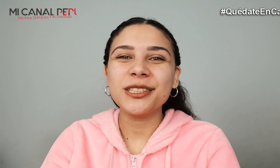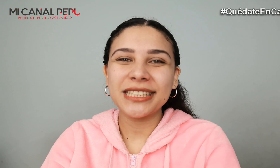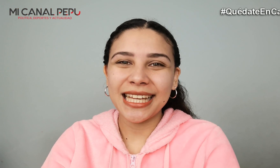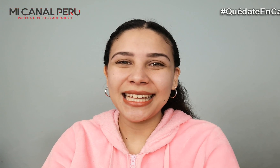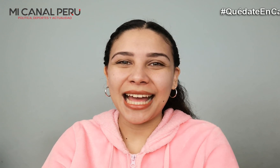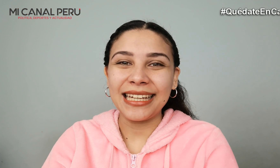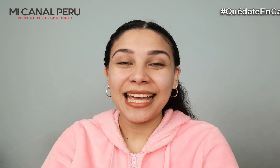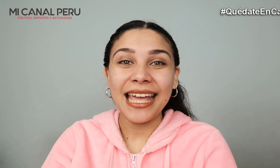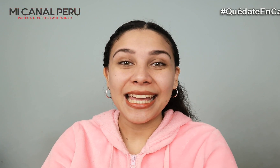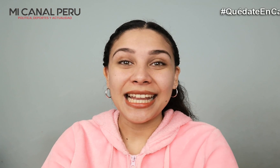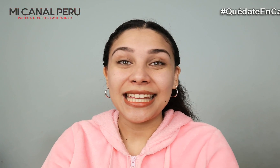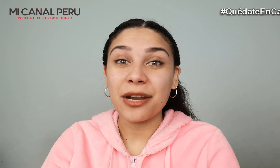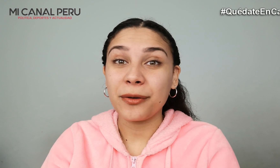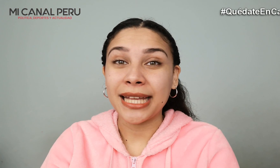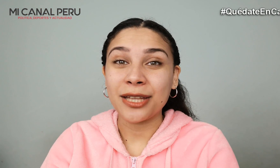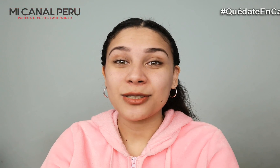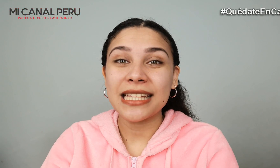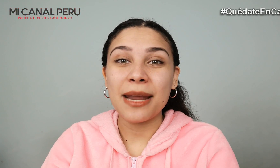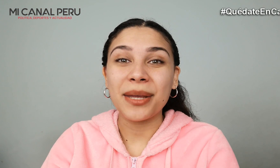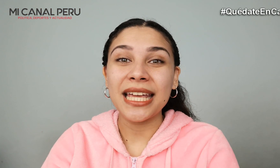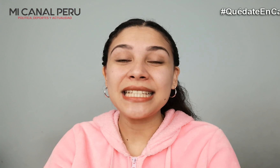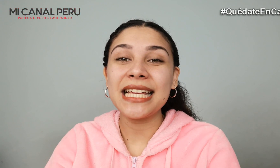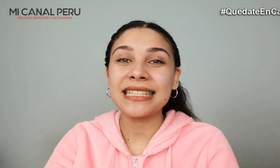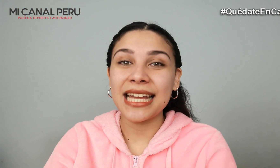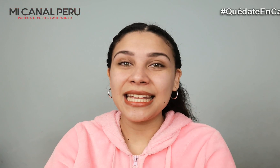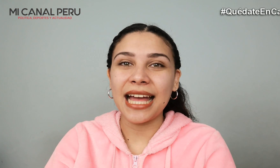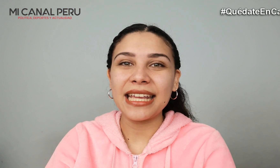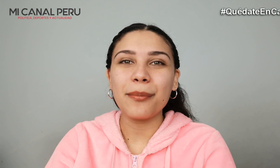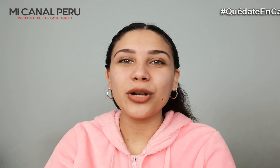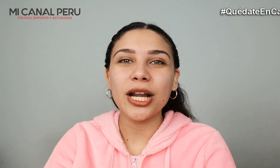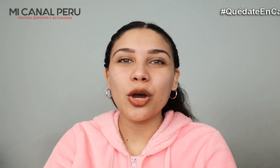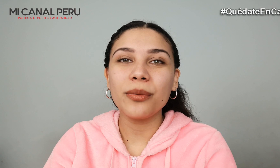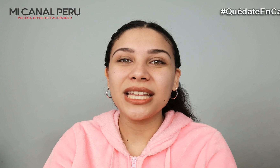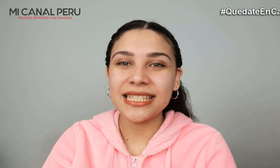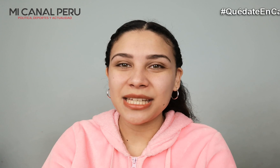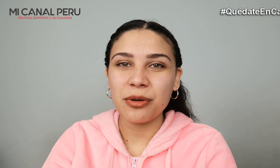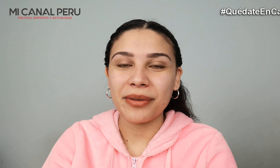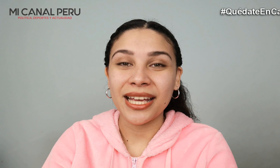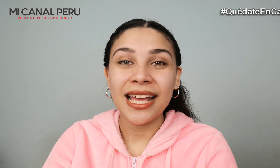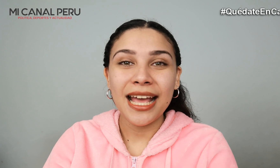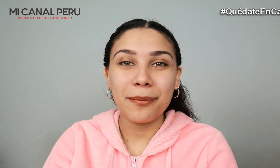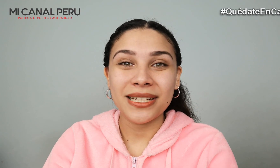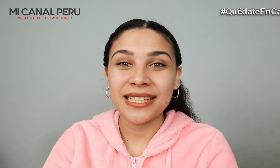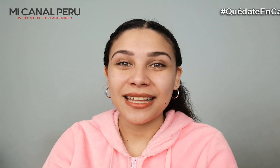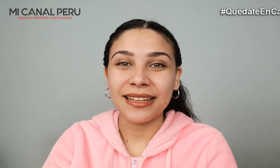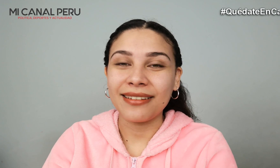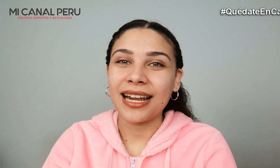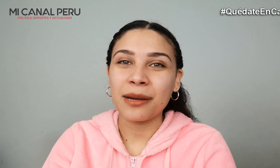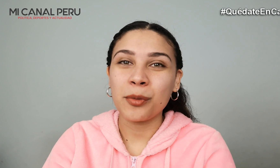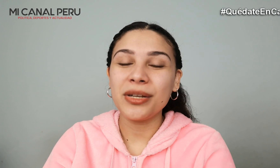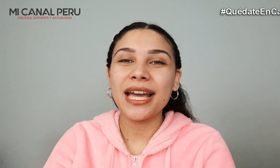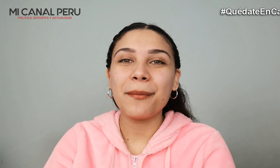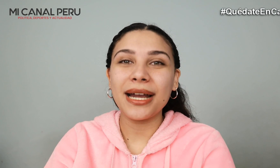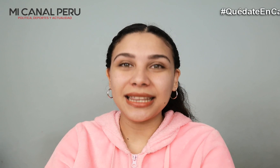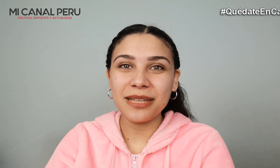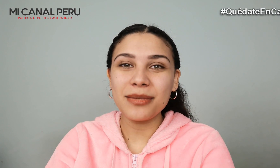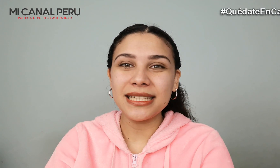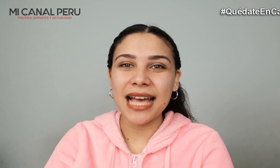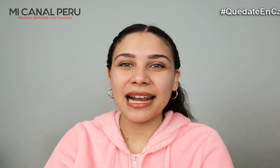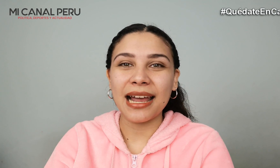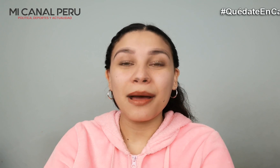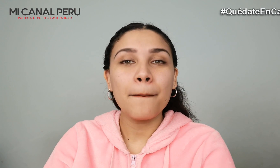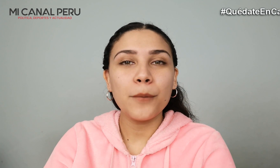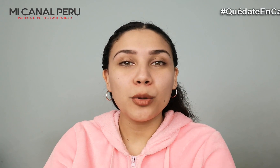Hola amigos, ¿qué tal? En el día 92 de la emergencia sanitaria por el COVID-19, el presidente de la República,